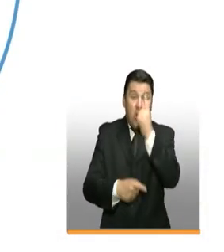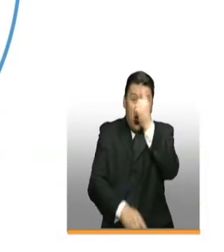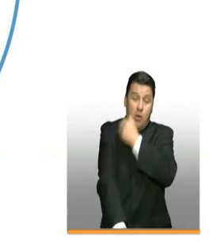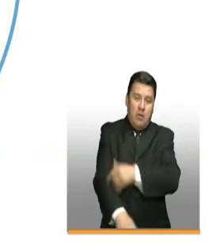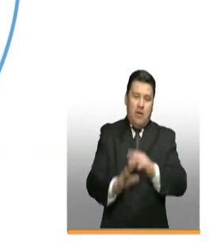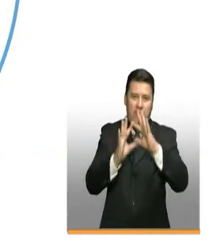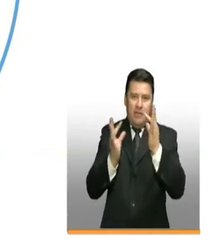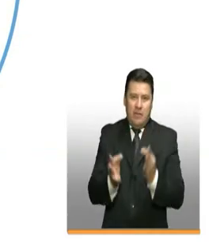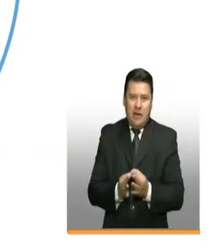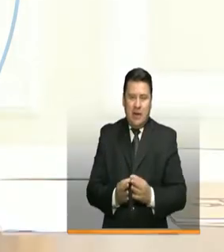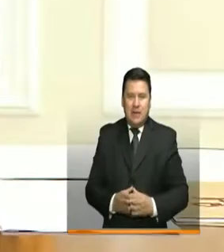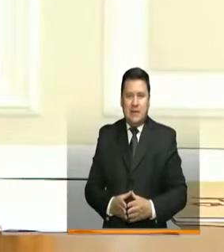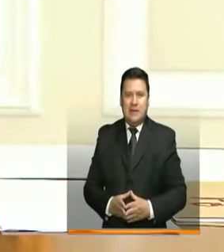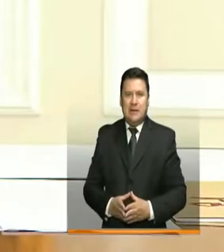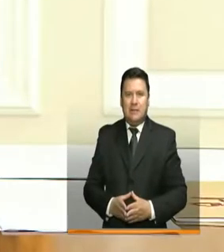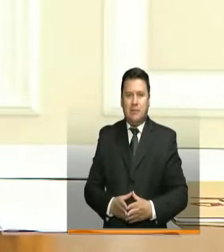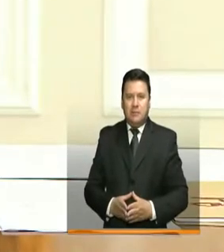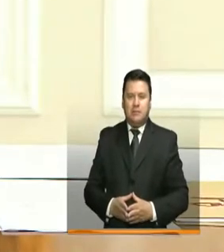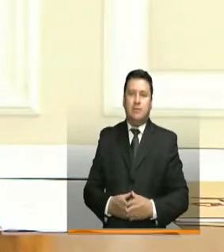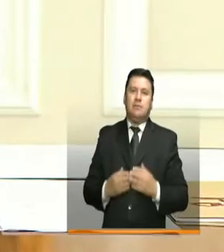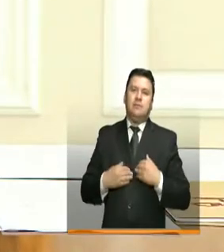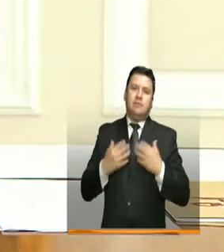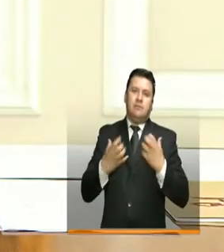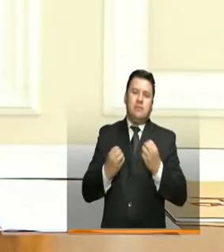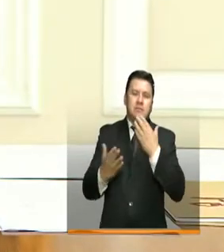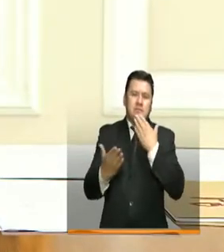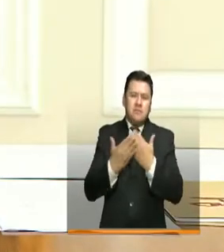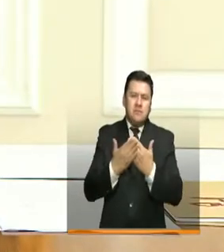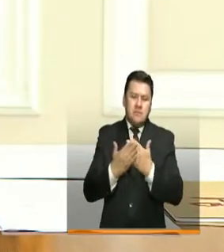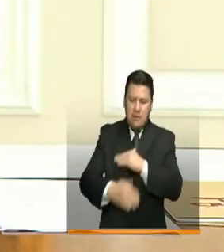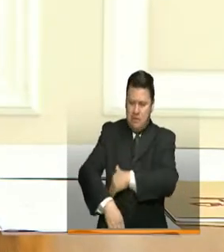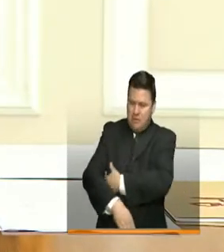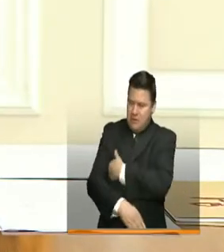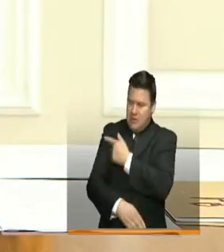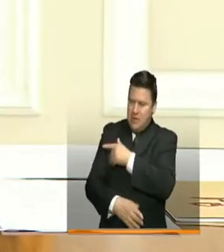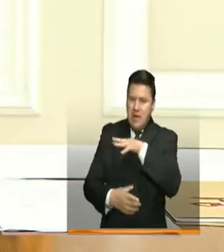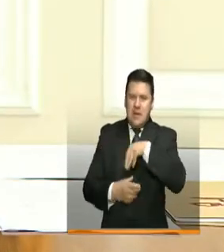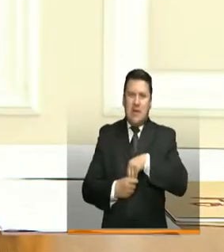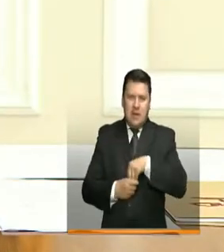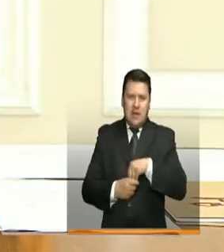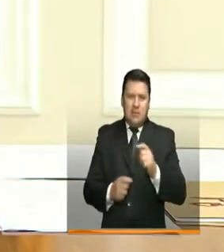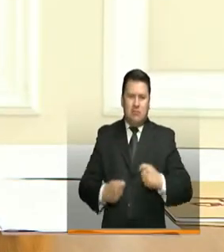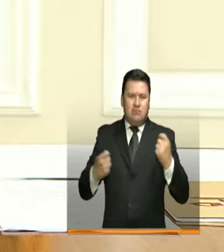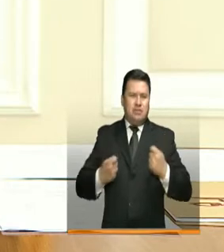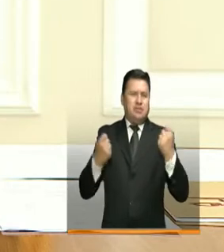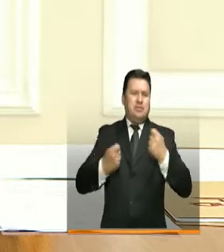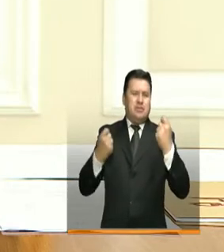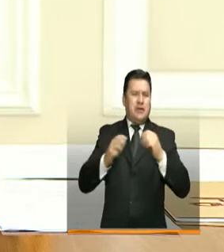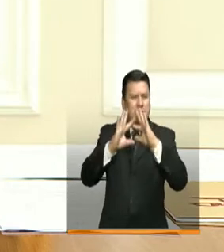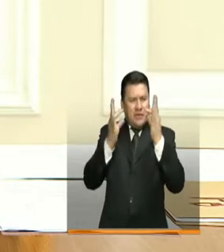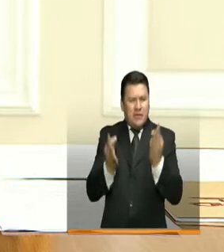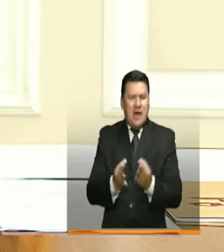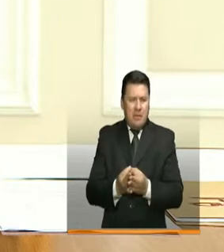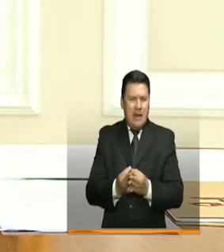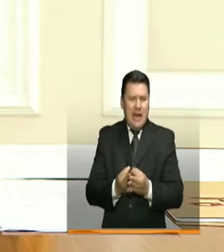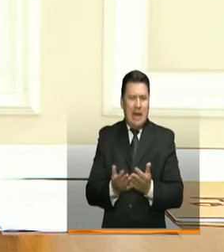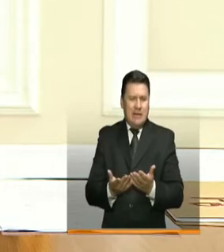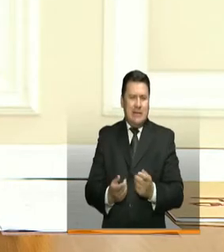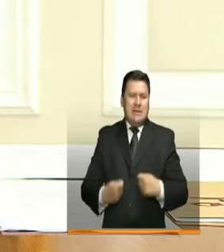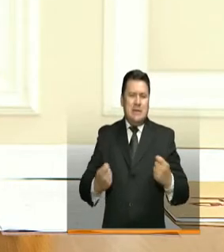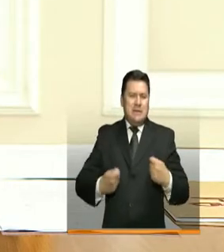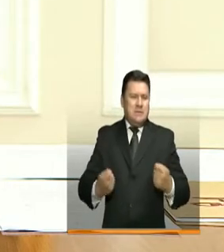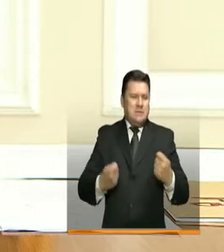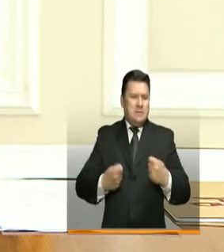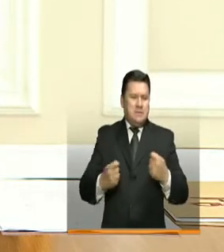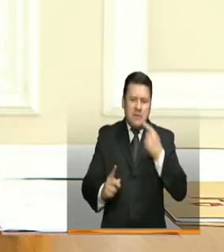de familias. Yo quiero agradecerle al Ministerio del Interior porque esta campaña Colombia está contigo es una campaña que se ha